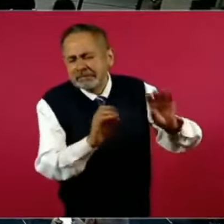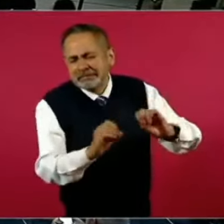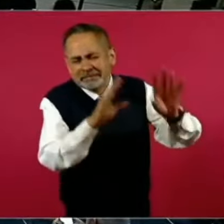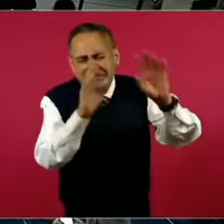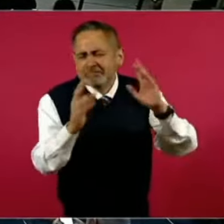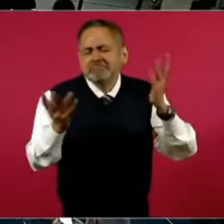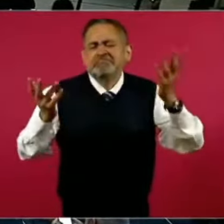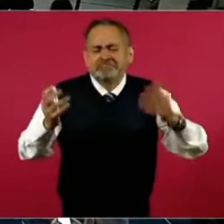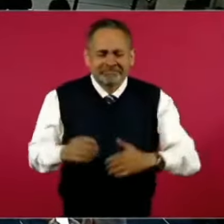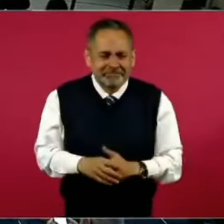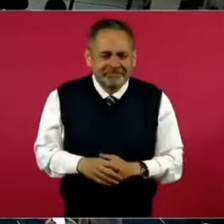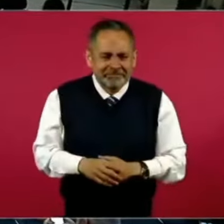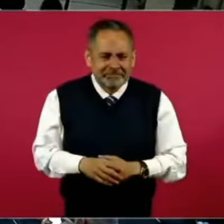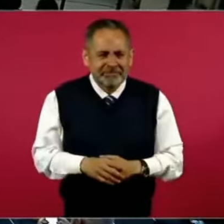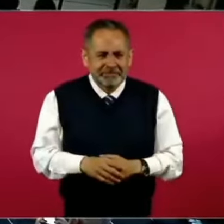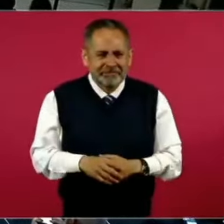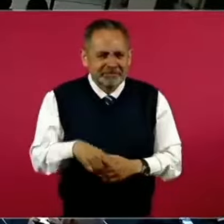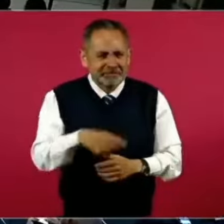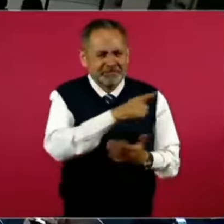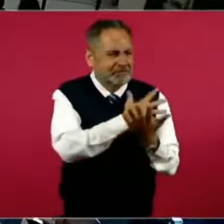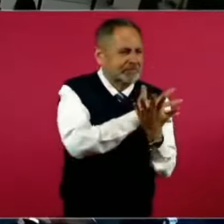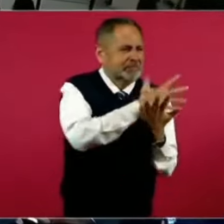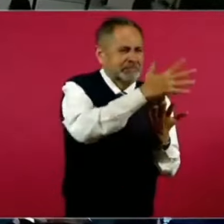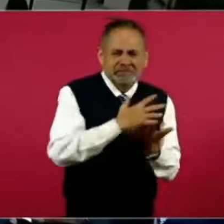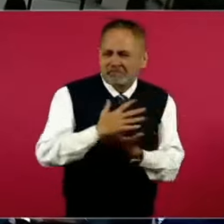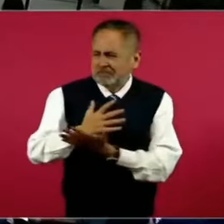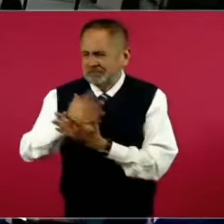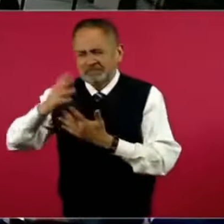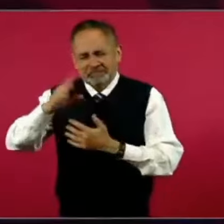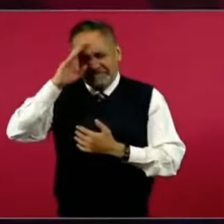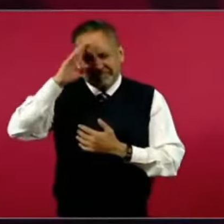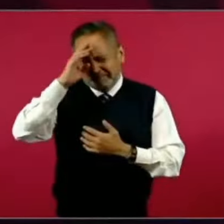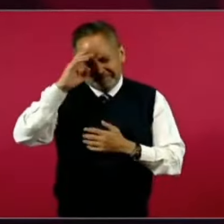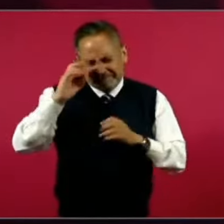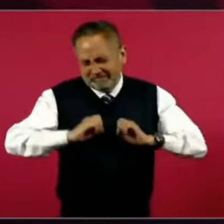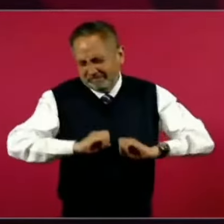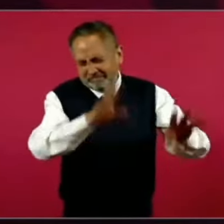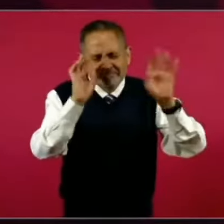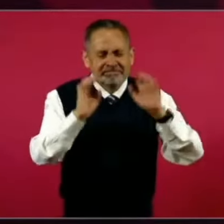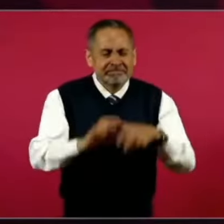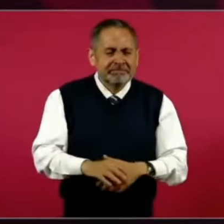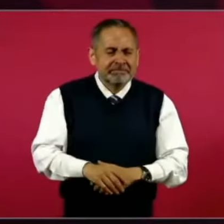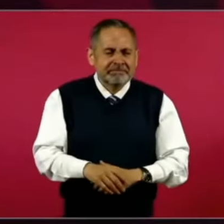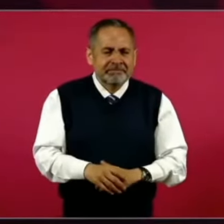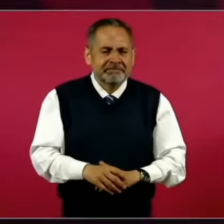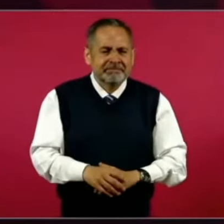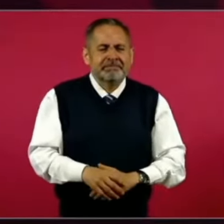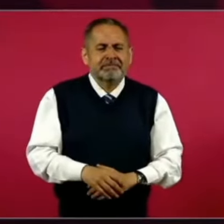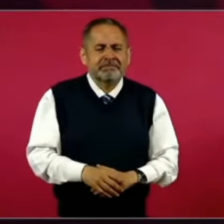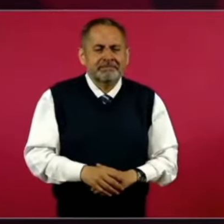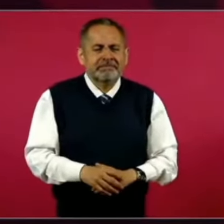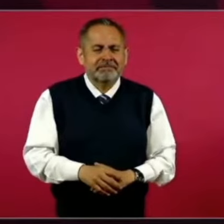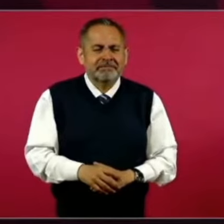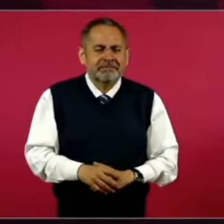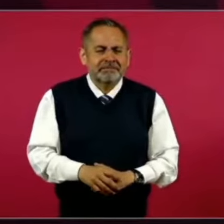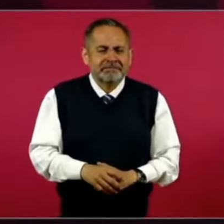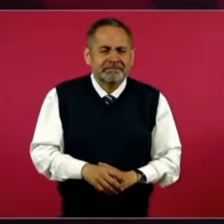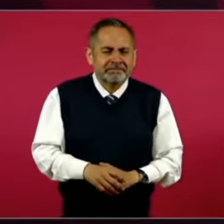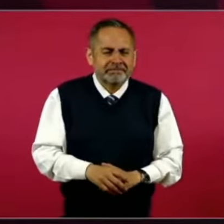tanto los extremos del conservadurismo y la